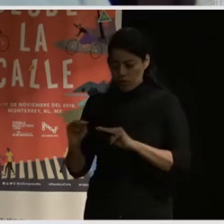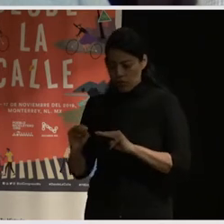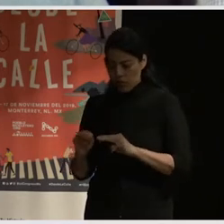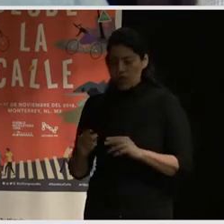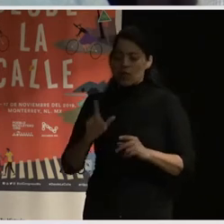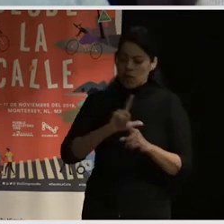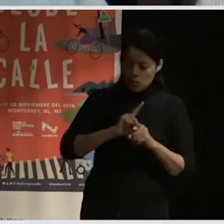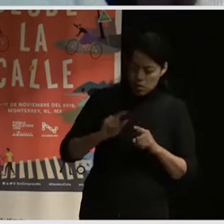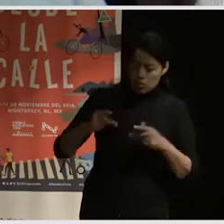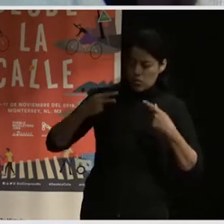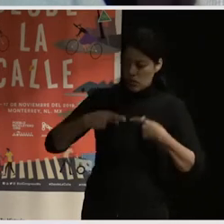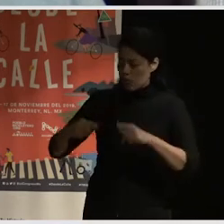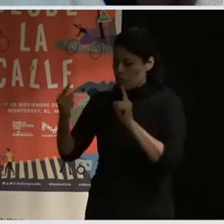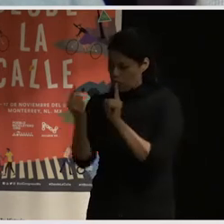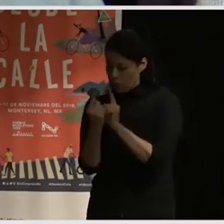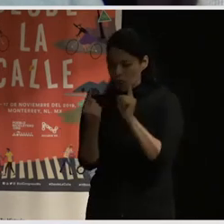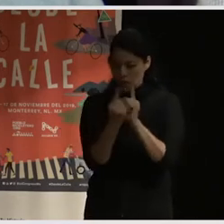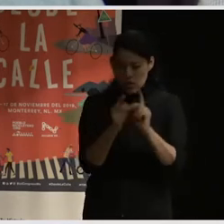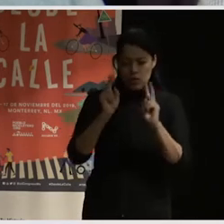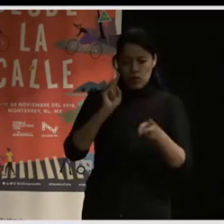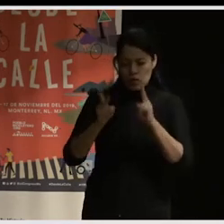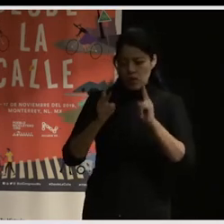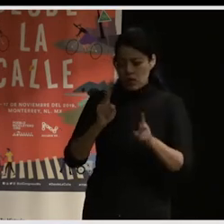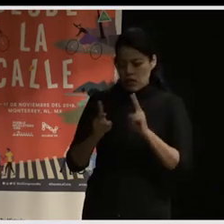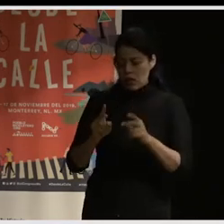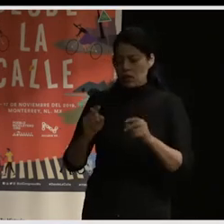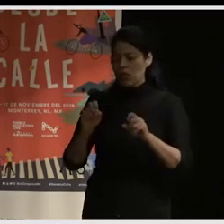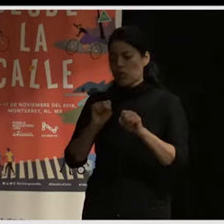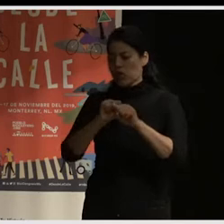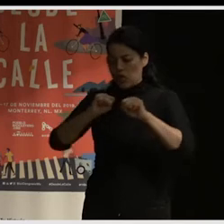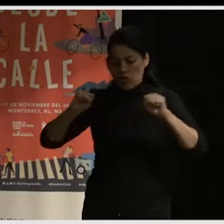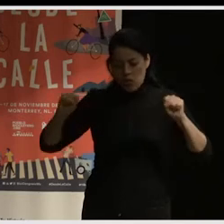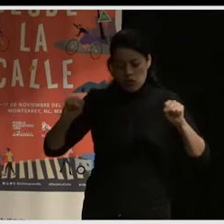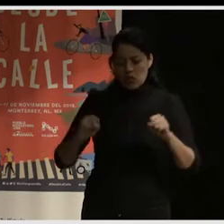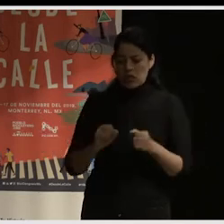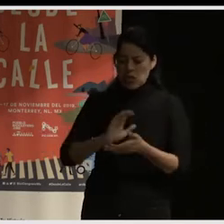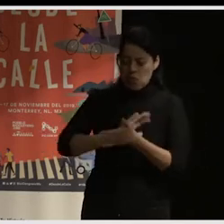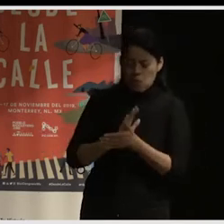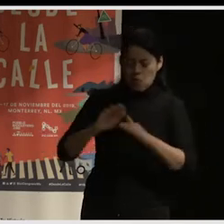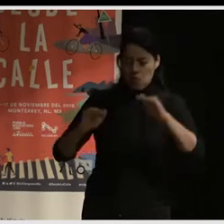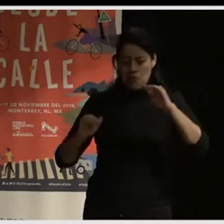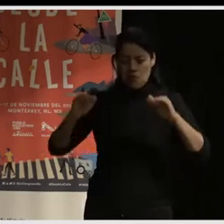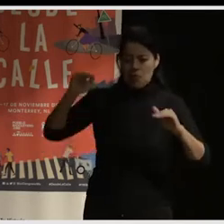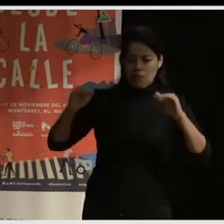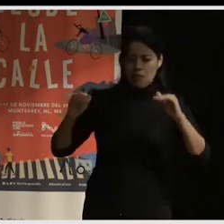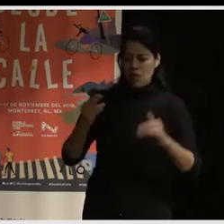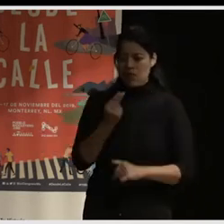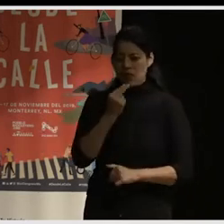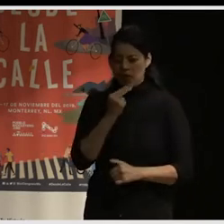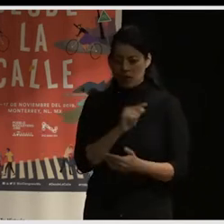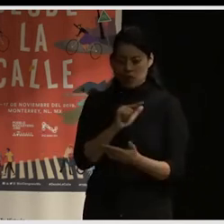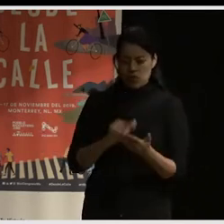vamos con gente y hablamos de un sistema discriminatorio un sistema de desigualdad en el uso del espacio en donde